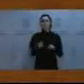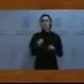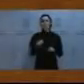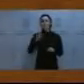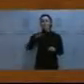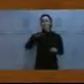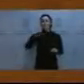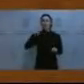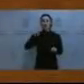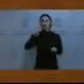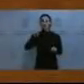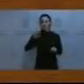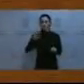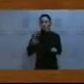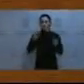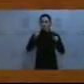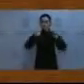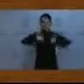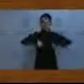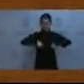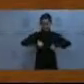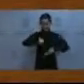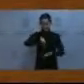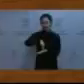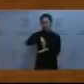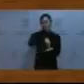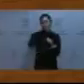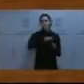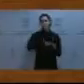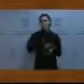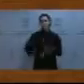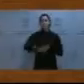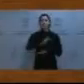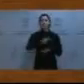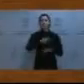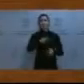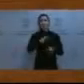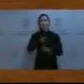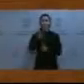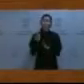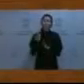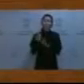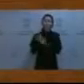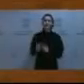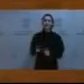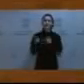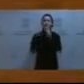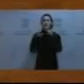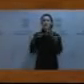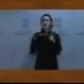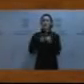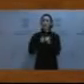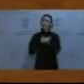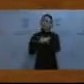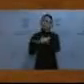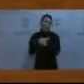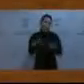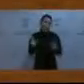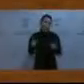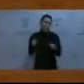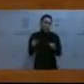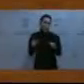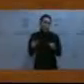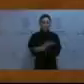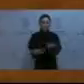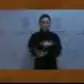SOGEPSA. Y los que estamos aquí para enredar frente a los que están para salvar Asturias y la patria, yo creo que